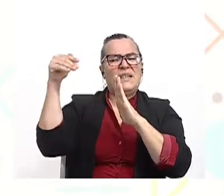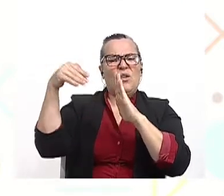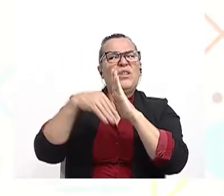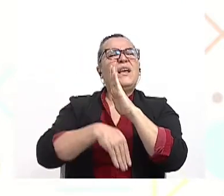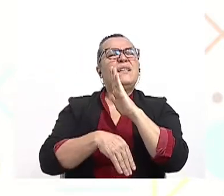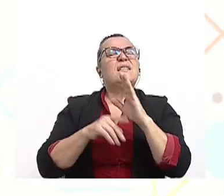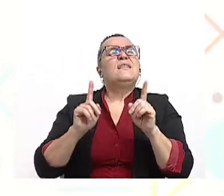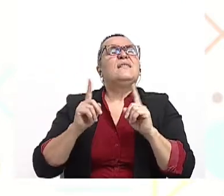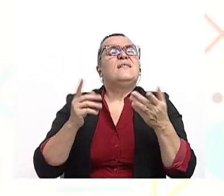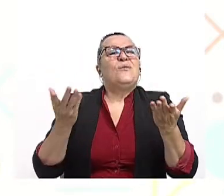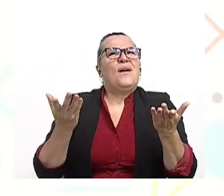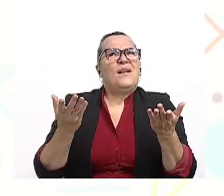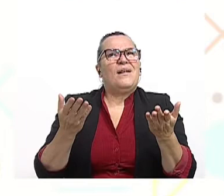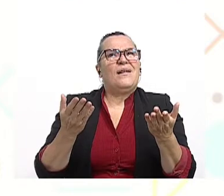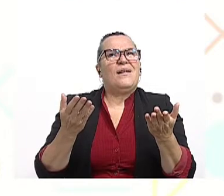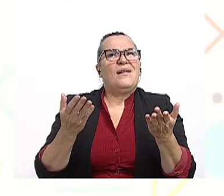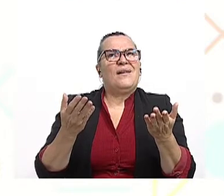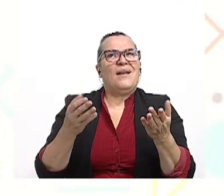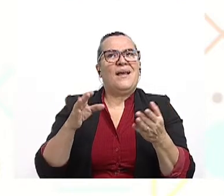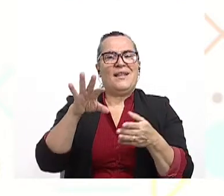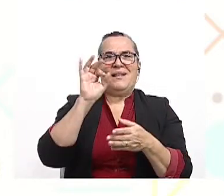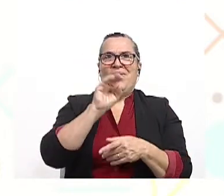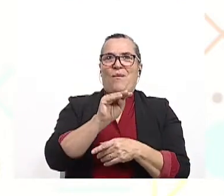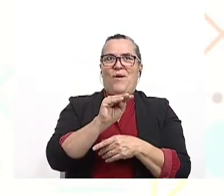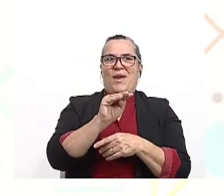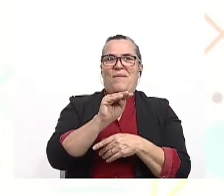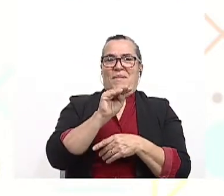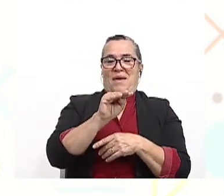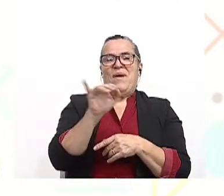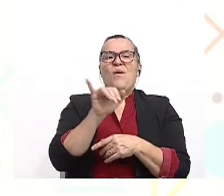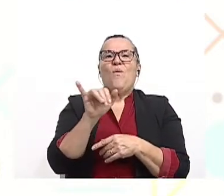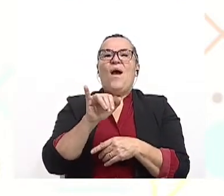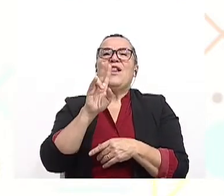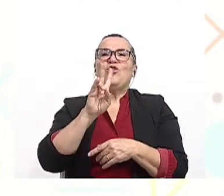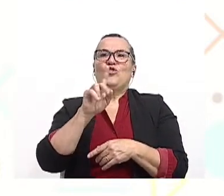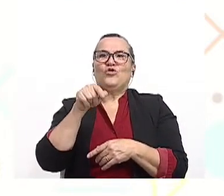casa. ¿Qué determinaron? Primero identificamos m. m es